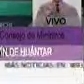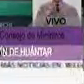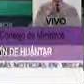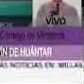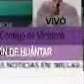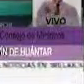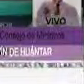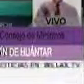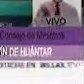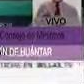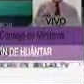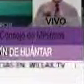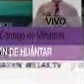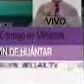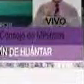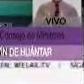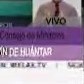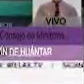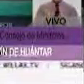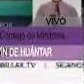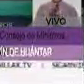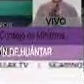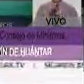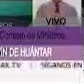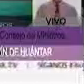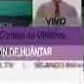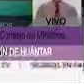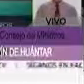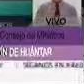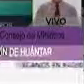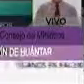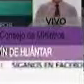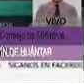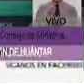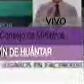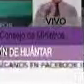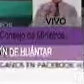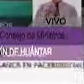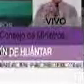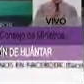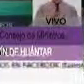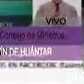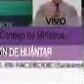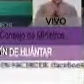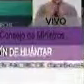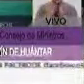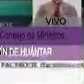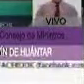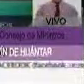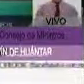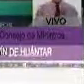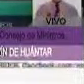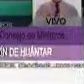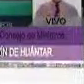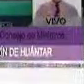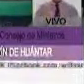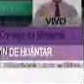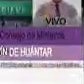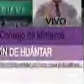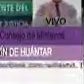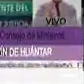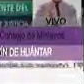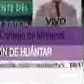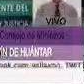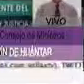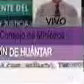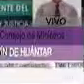Huántar, que tenía la especial circunstancia de ser un caso abierto en la jurisdicción interna,